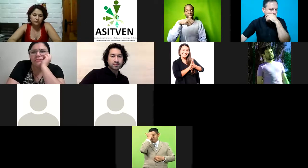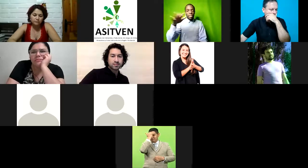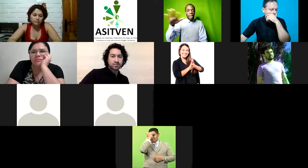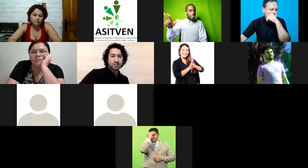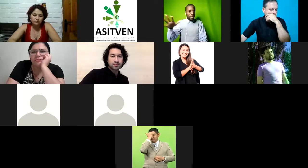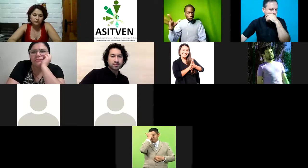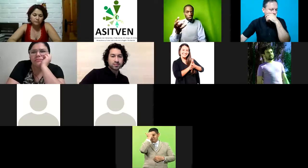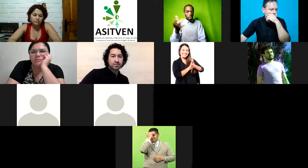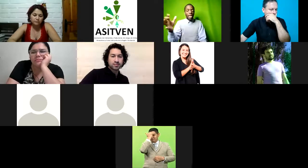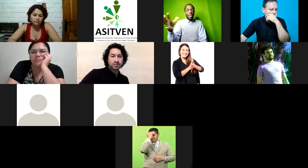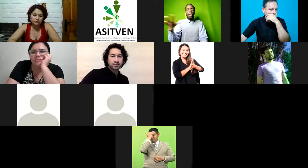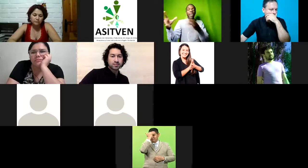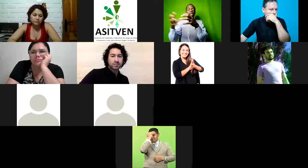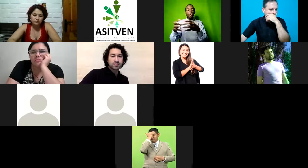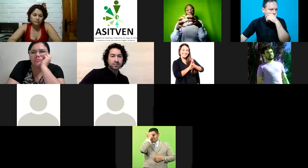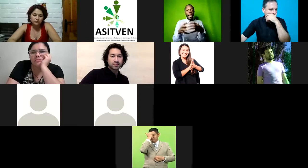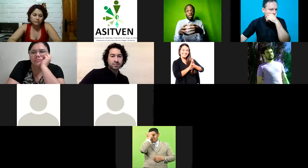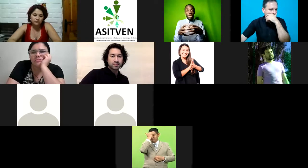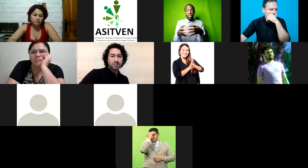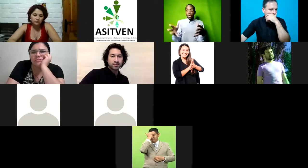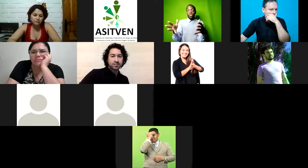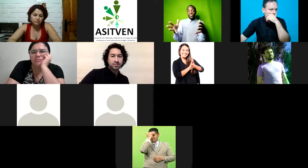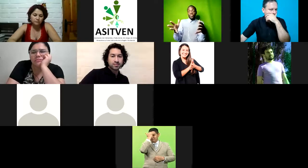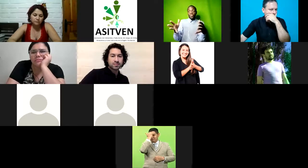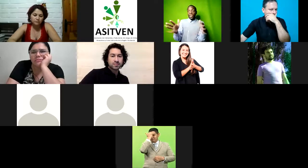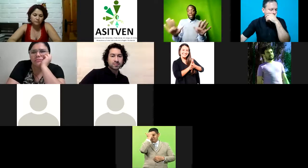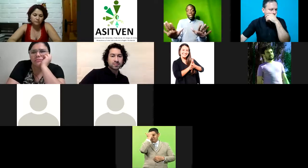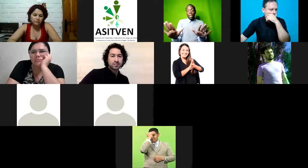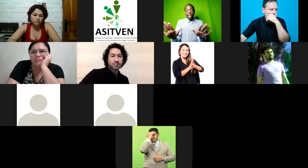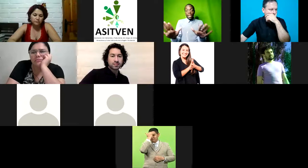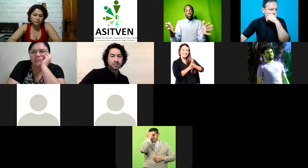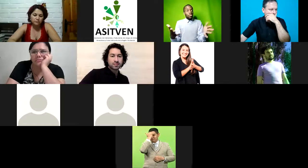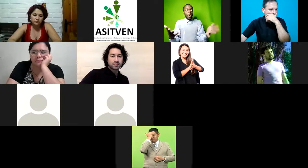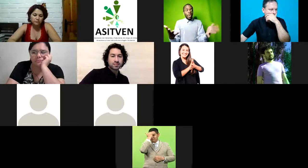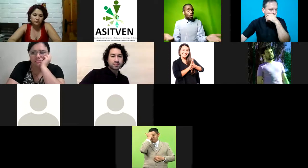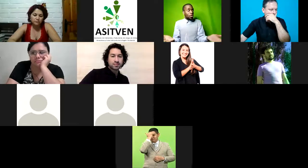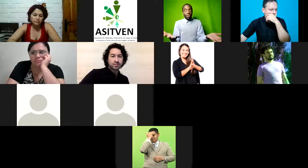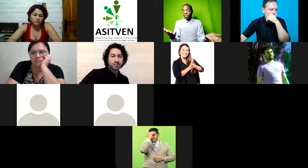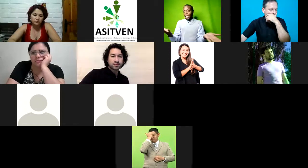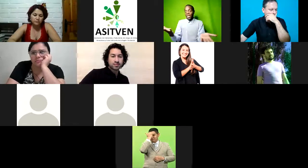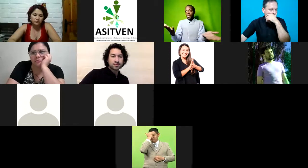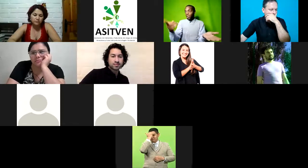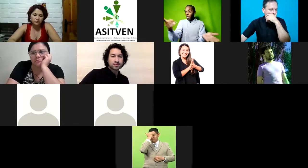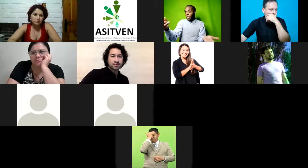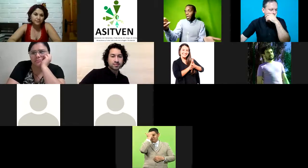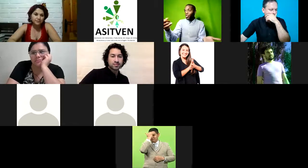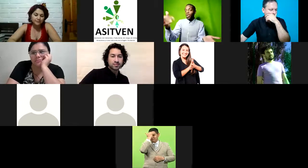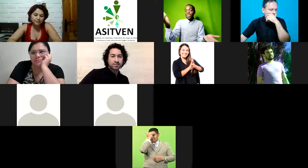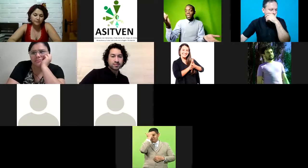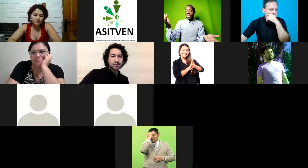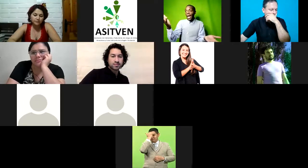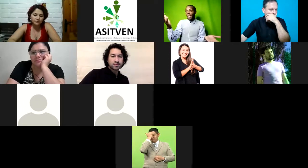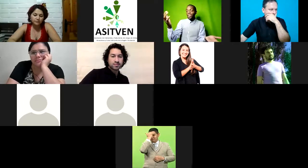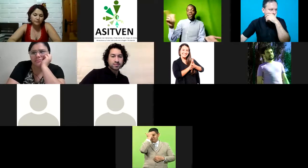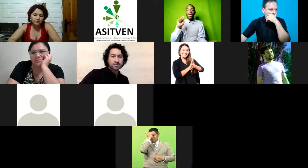de diferentes países juntos con las delegaciones, pero ya va, espérate, yo no puedo, ¿cómo dices tú? ¿Cómo